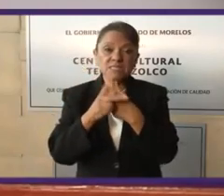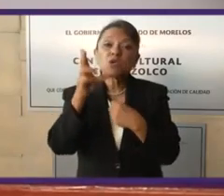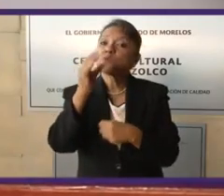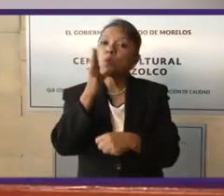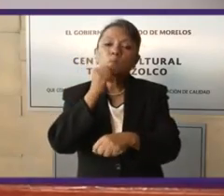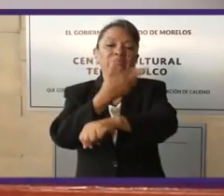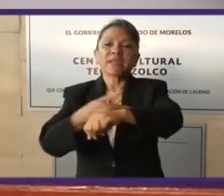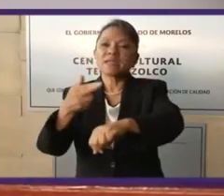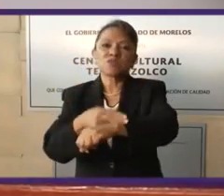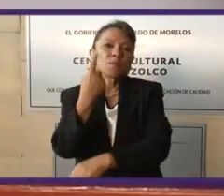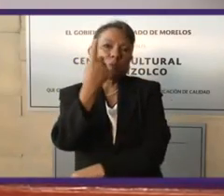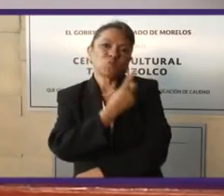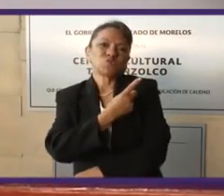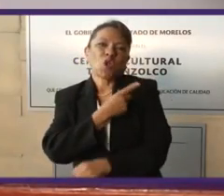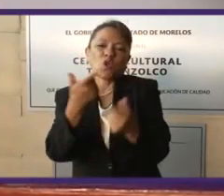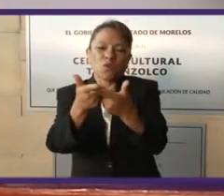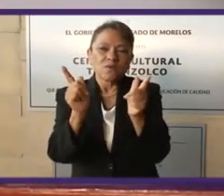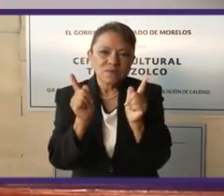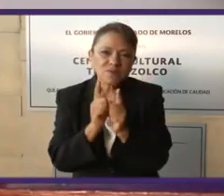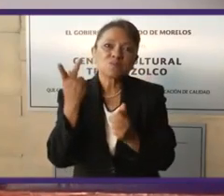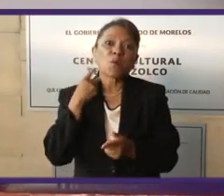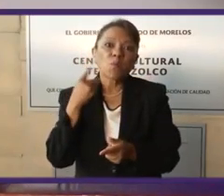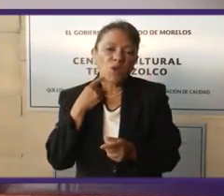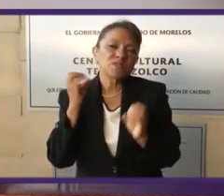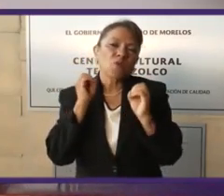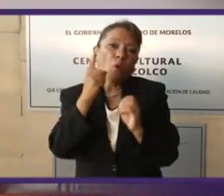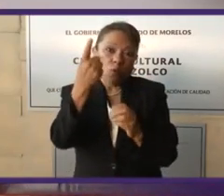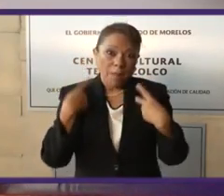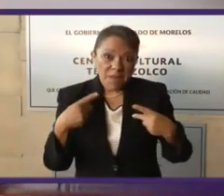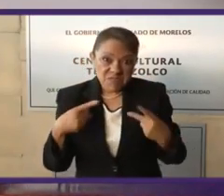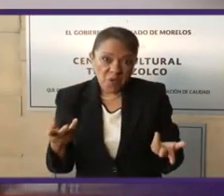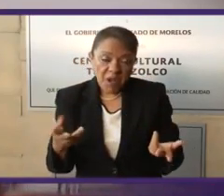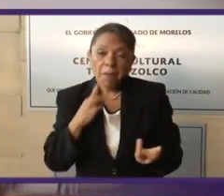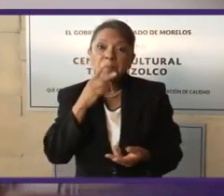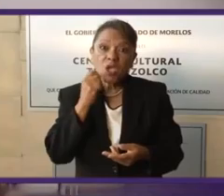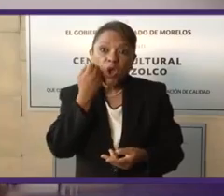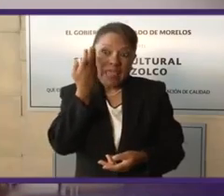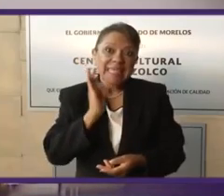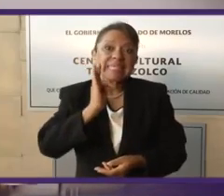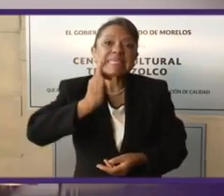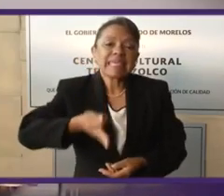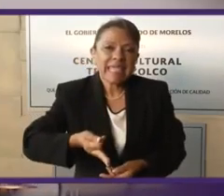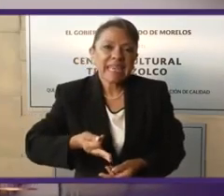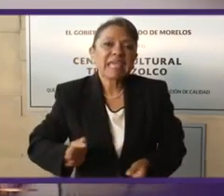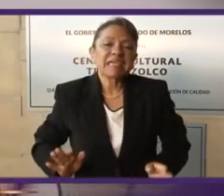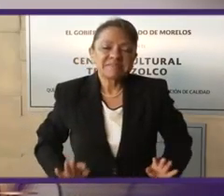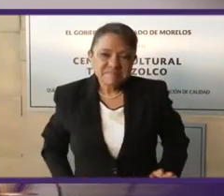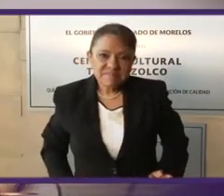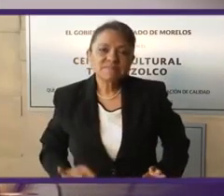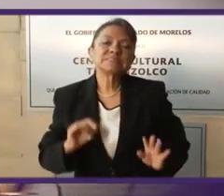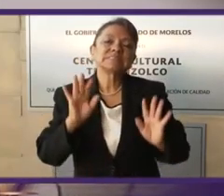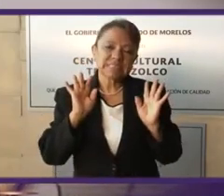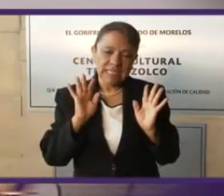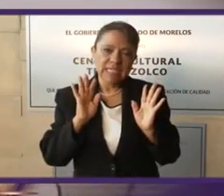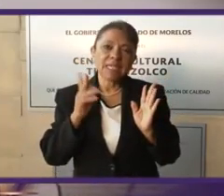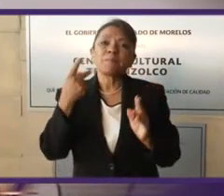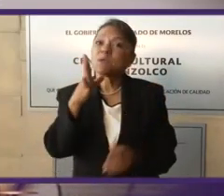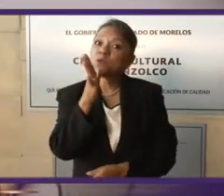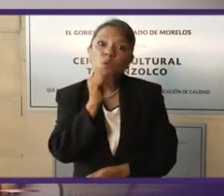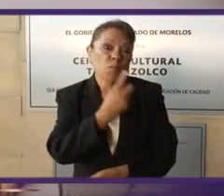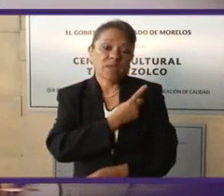una sola fuerza política, por mejores intenciones que tenga. No dudamos que haya gente que de buena fe